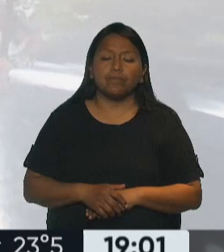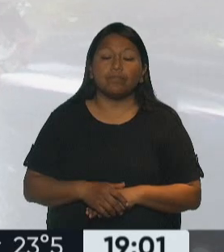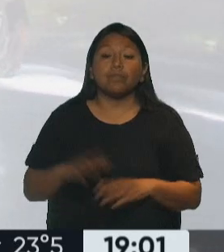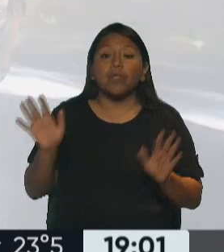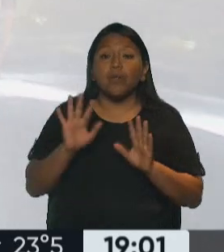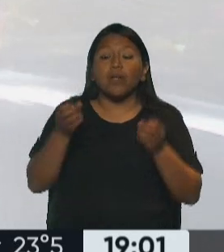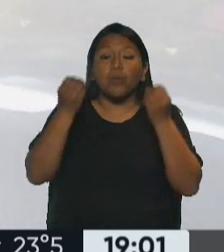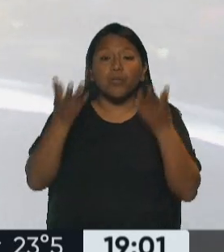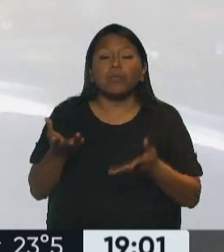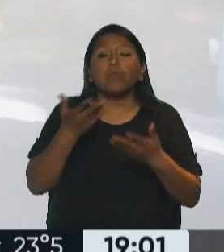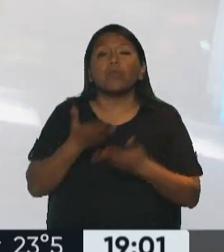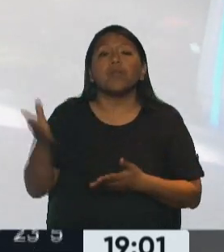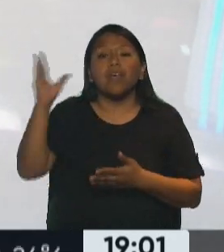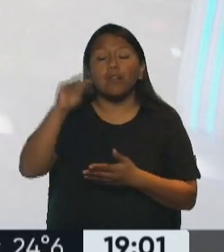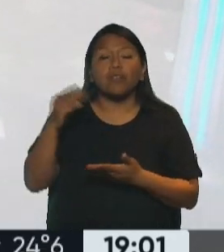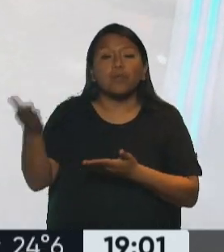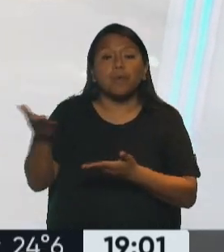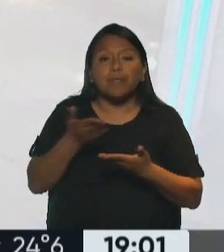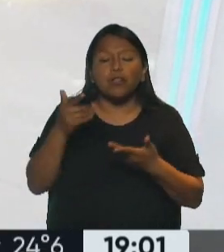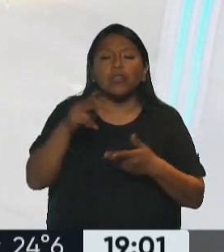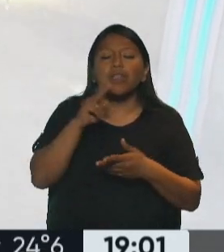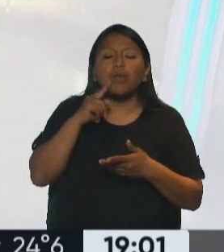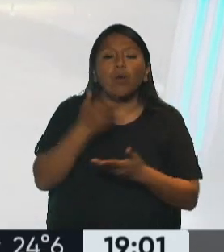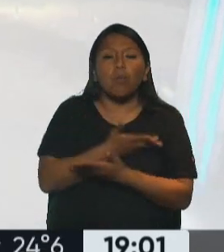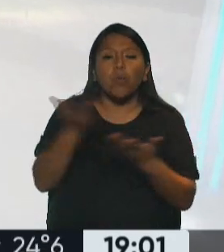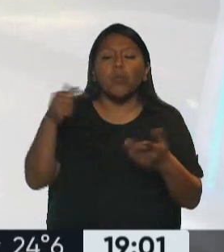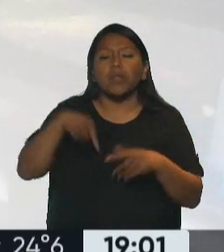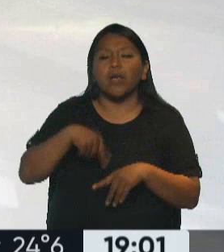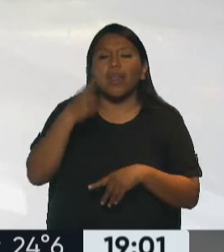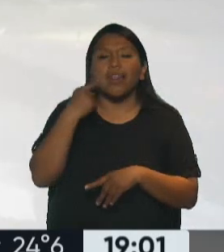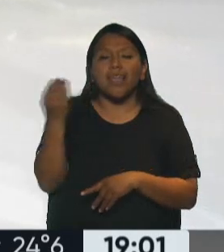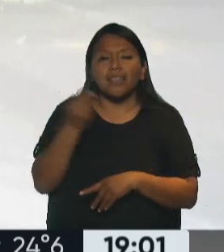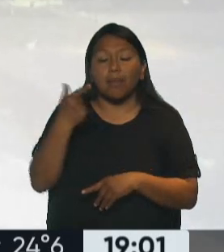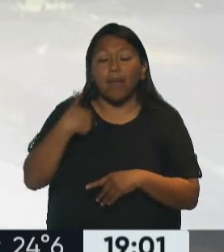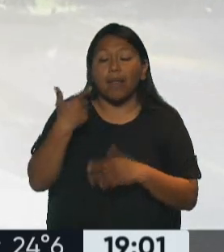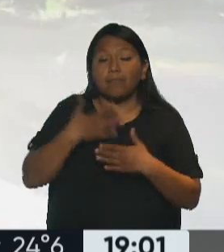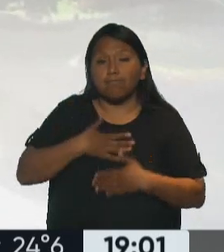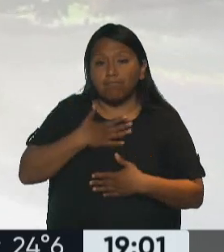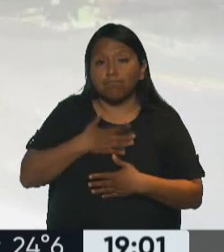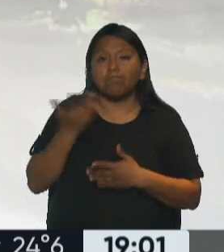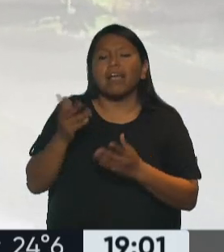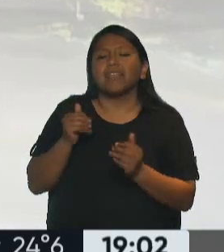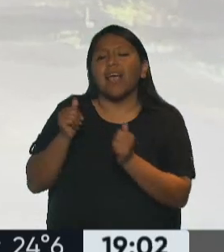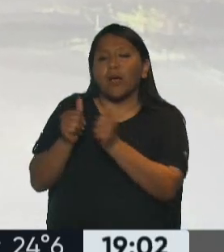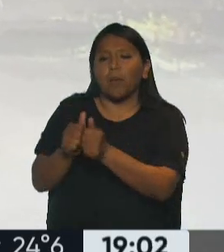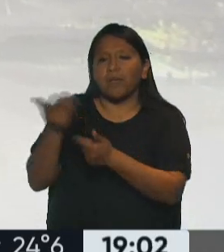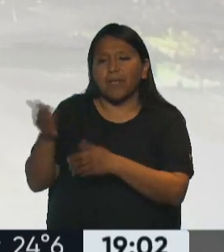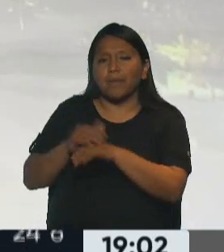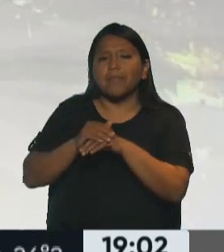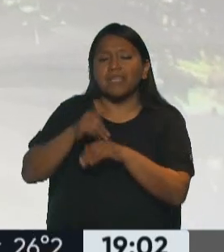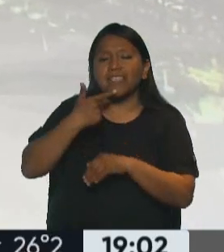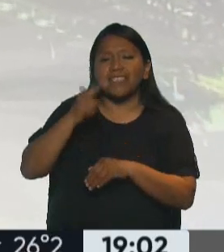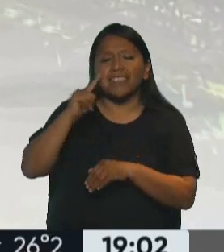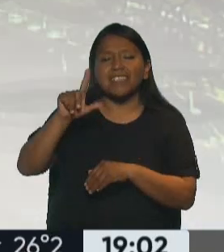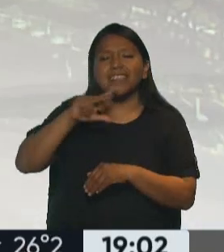Hola, ¿cómo están? Muy, pero muy buenas noches. Bienvenidos. Esto es Televisión Pública, la edición de los sábados. Para mí un verdadero placer y más estando acompañado de mi amiga Silvia Fernández.